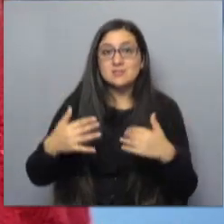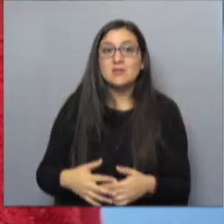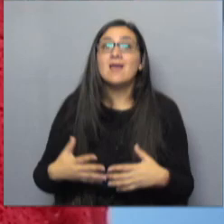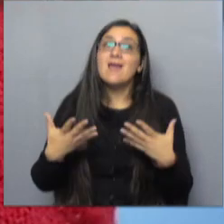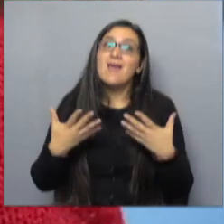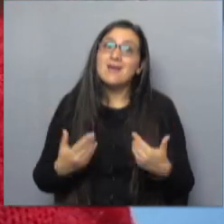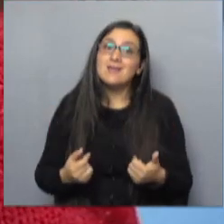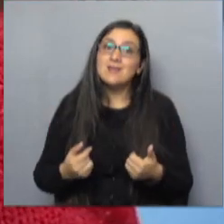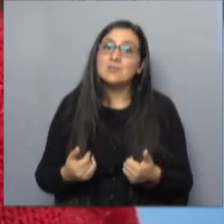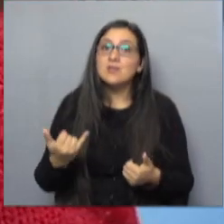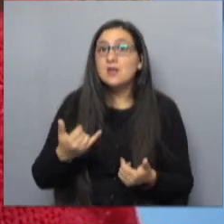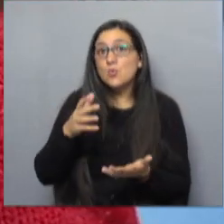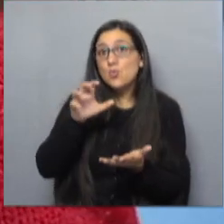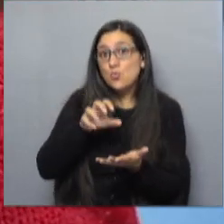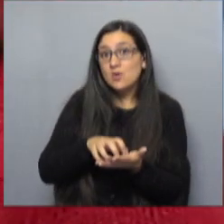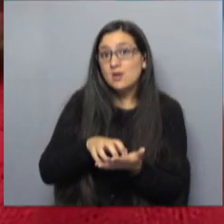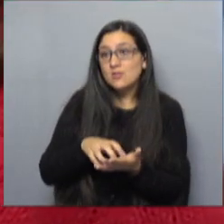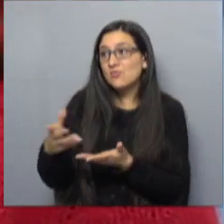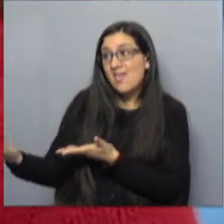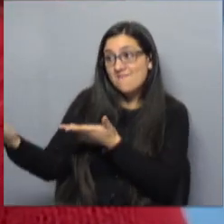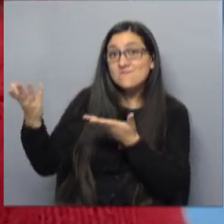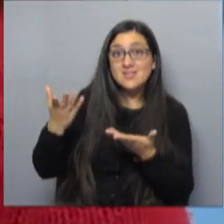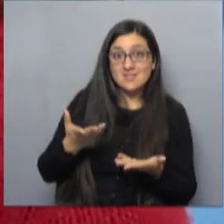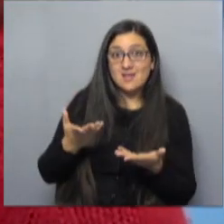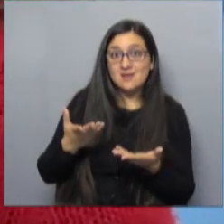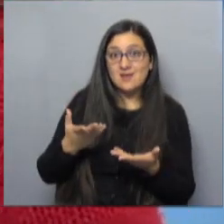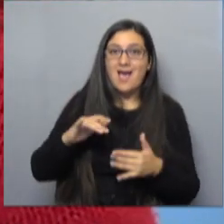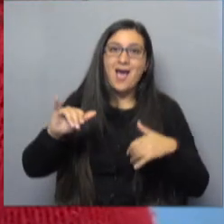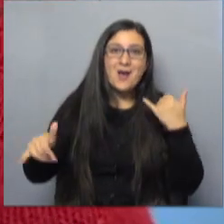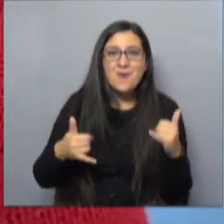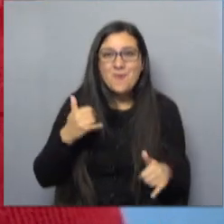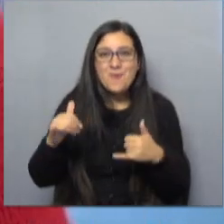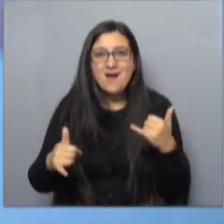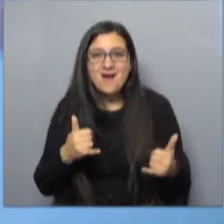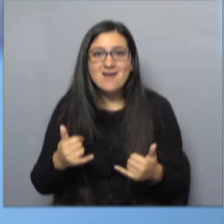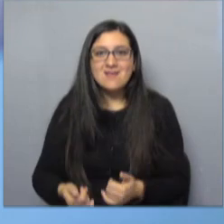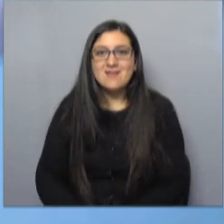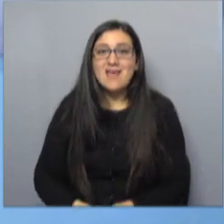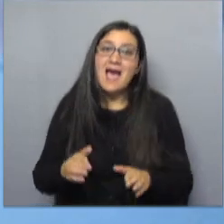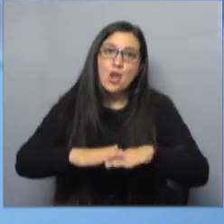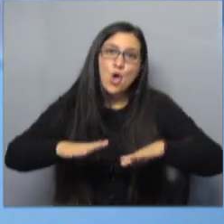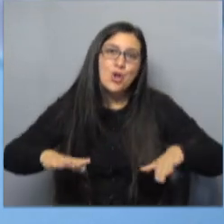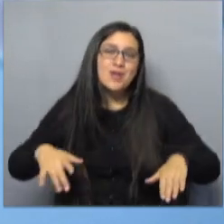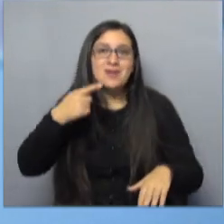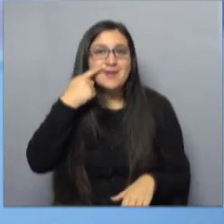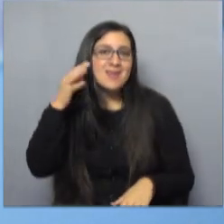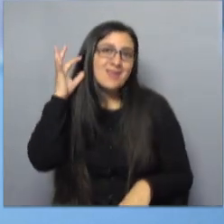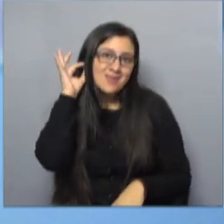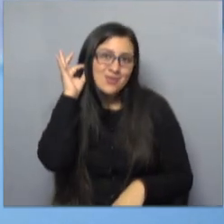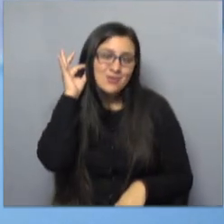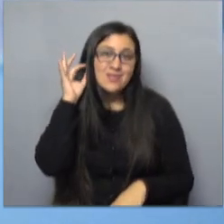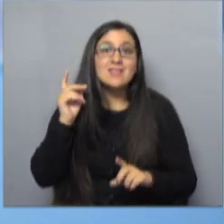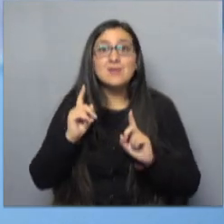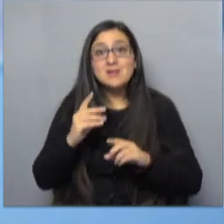queremos tener un espacio donde invitar a jugar a los niños, las niñas y a